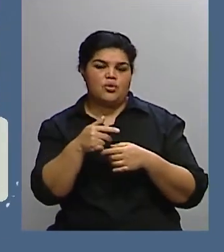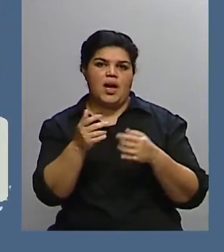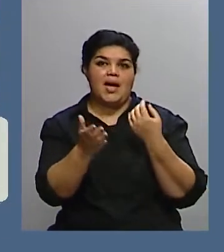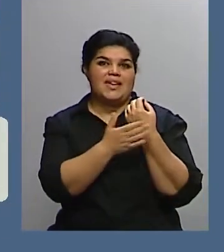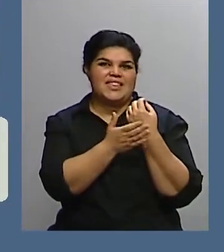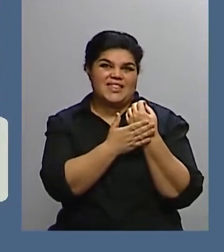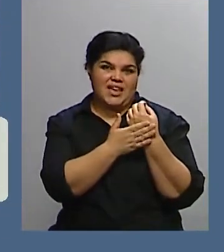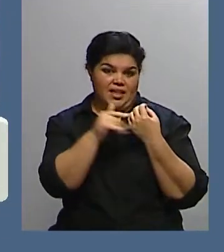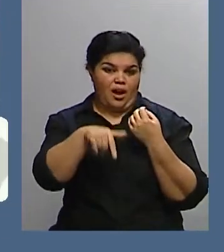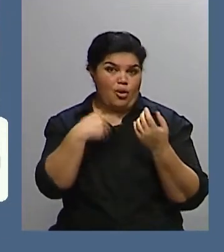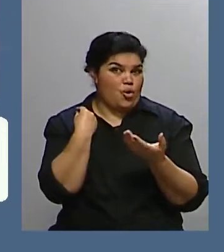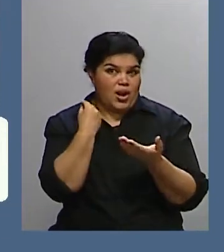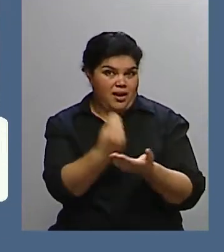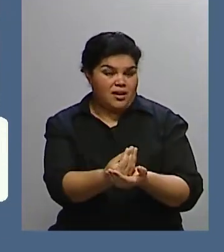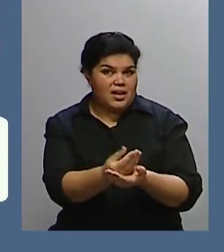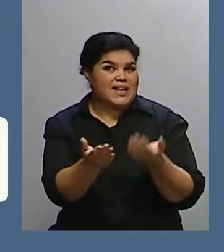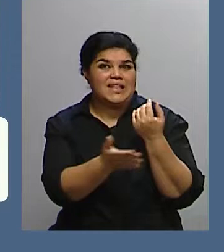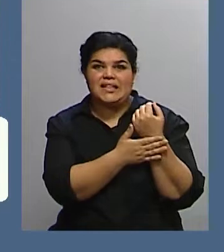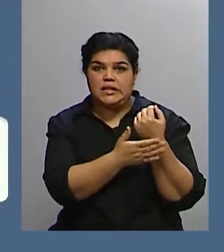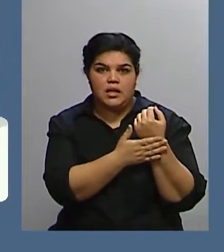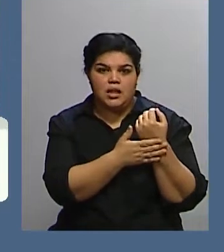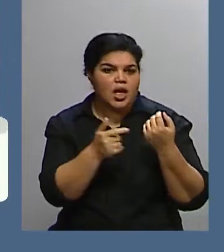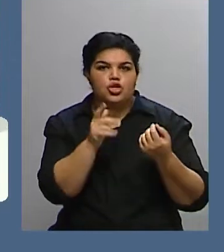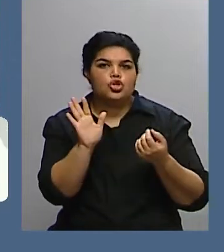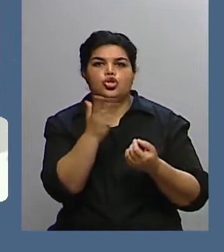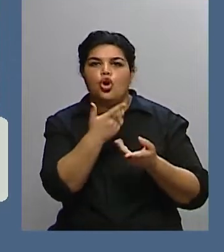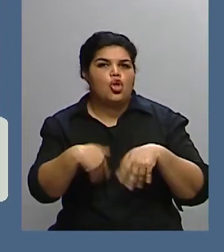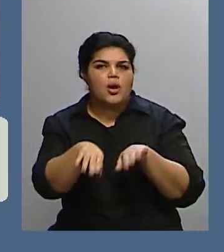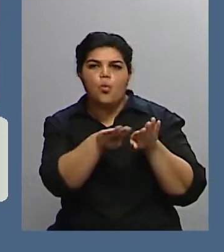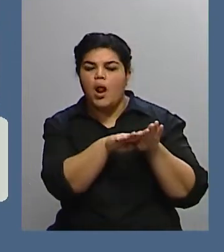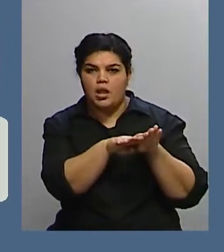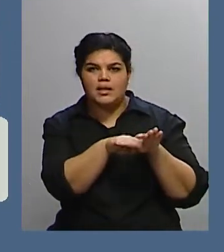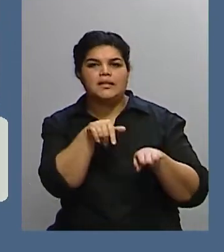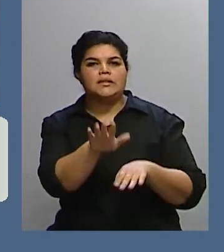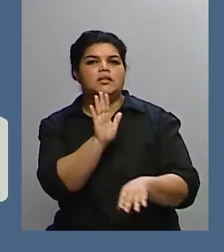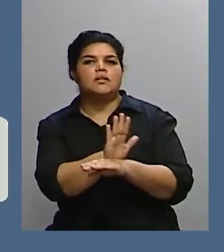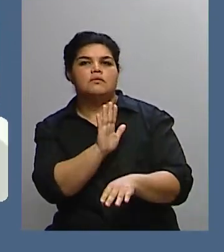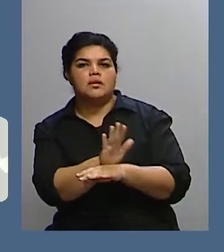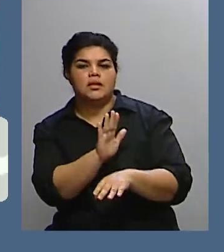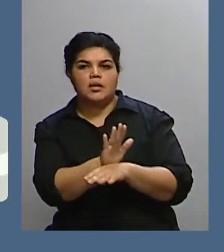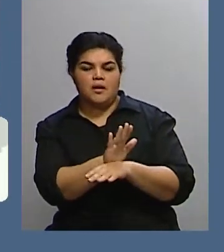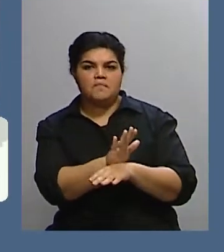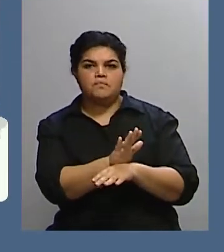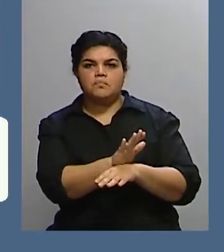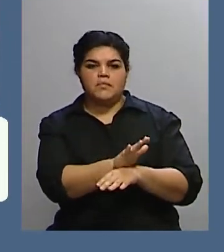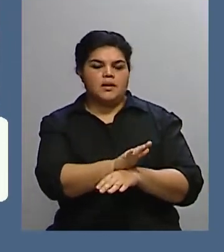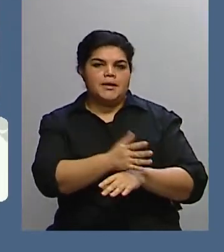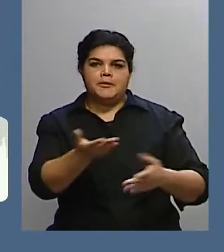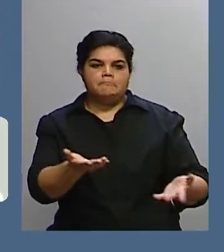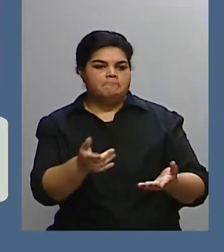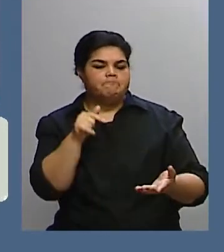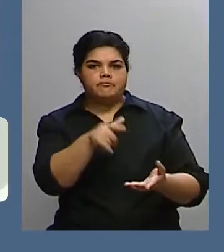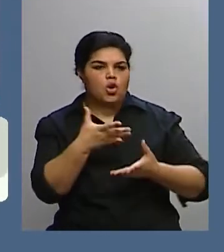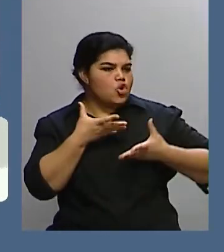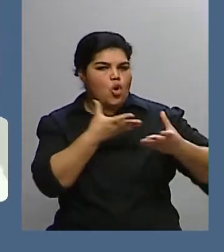usual, han todos aplicado la misma política, que es una política de criminalización, pero que no logra controlar